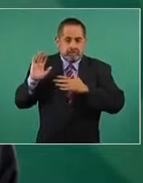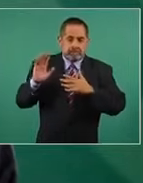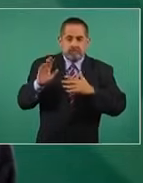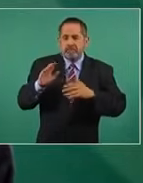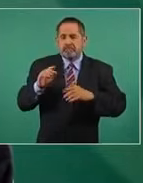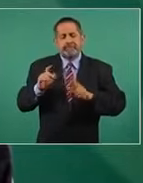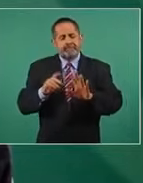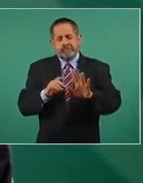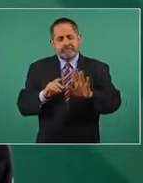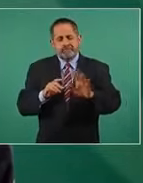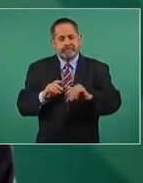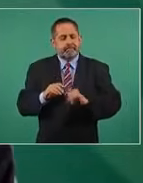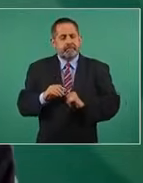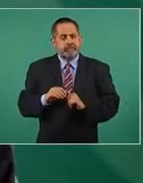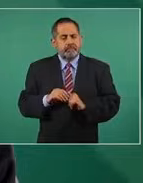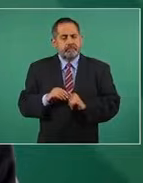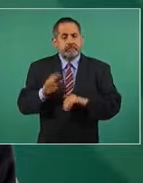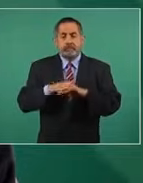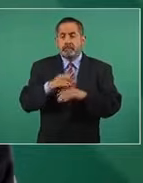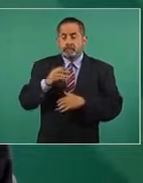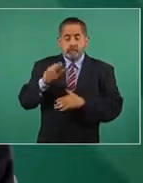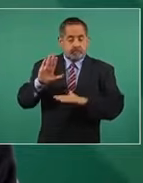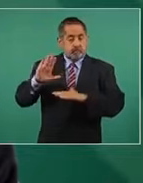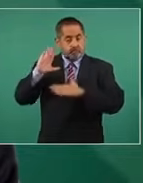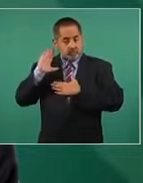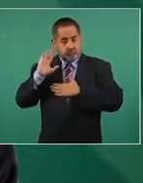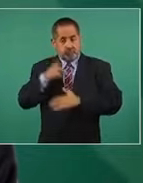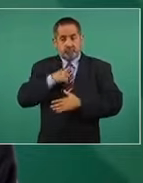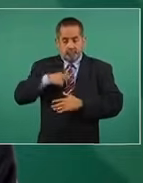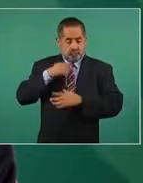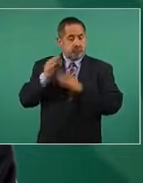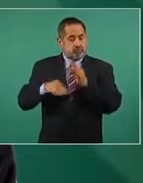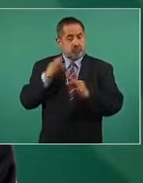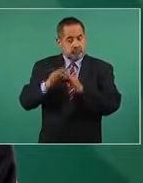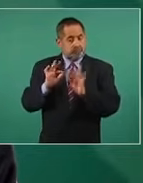compromisos, porque los compromisos se cumplen.